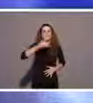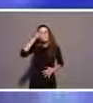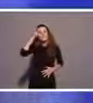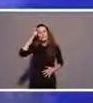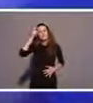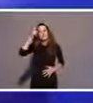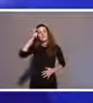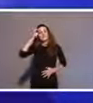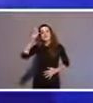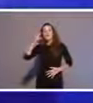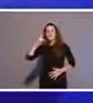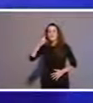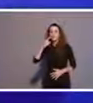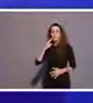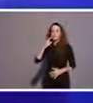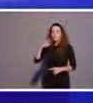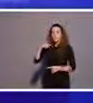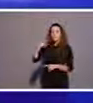costumbres que debemos